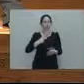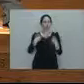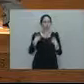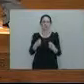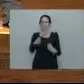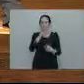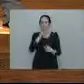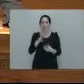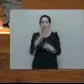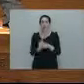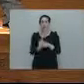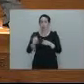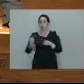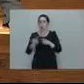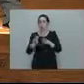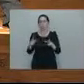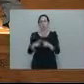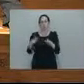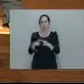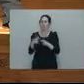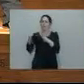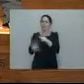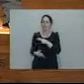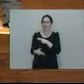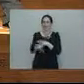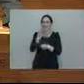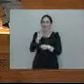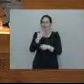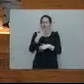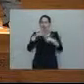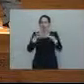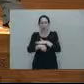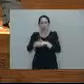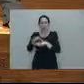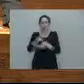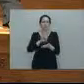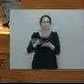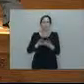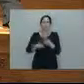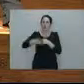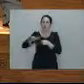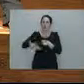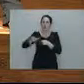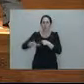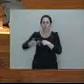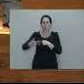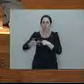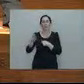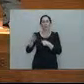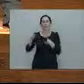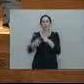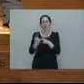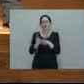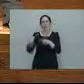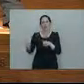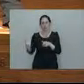el riesgo de exclusión social causado por la falta de acceso a este tipo de servicios esenciales. El